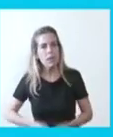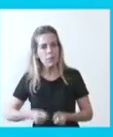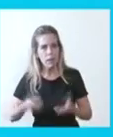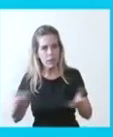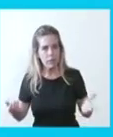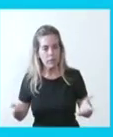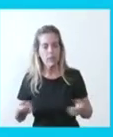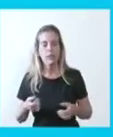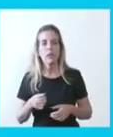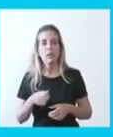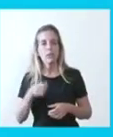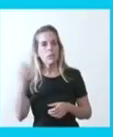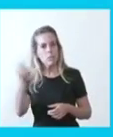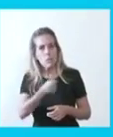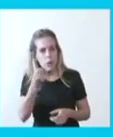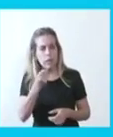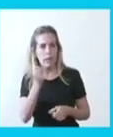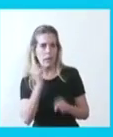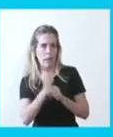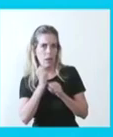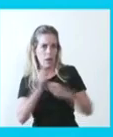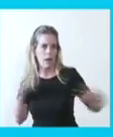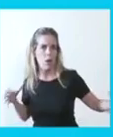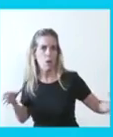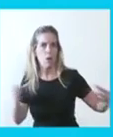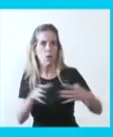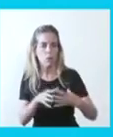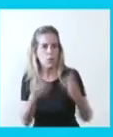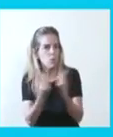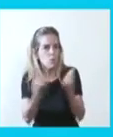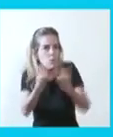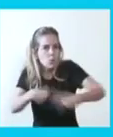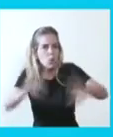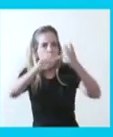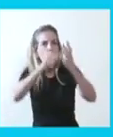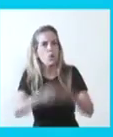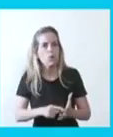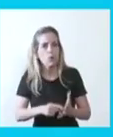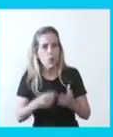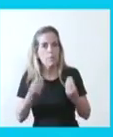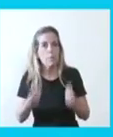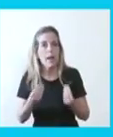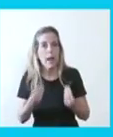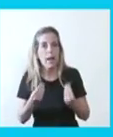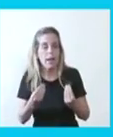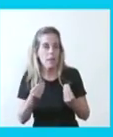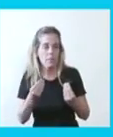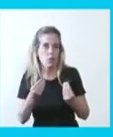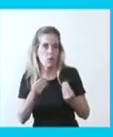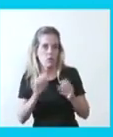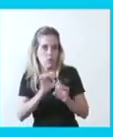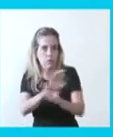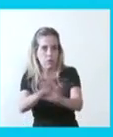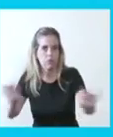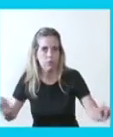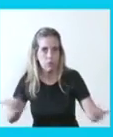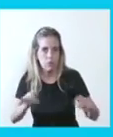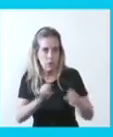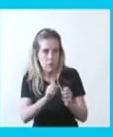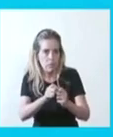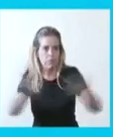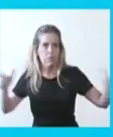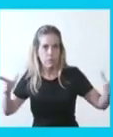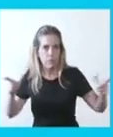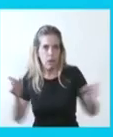y se ataque en conjunto todo lo que se pueda atacar para impedir la proliferación del virus. Y